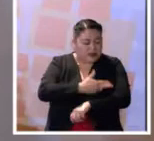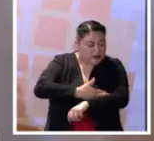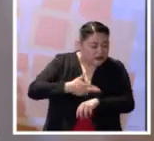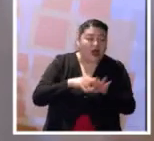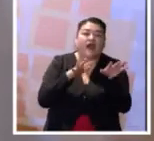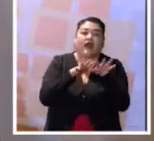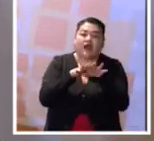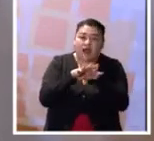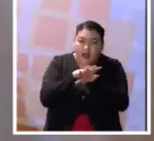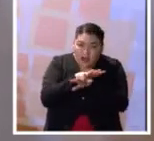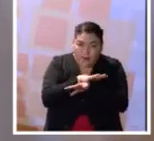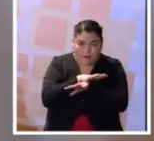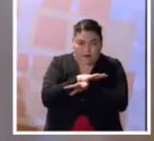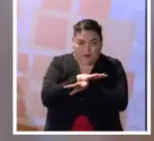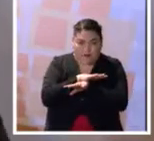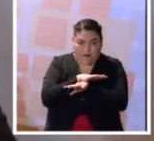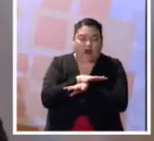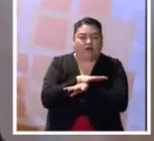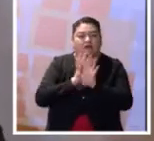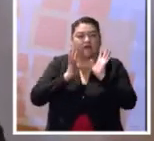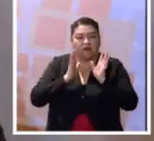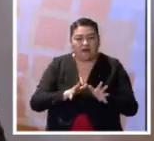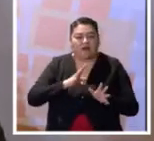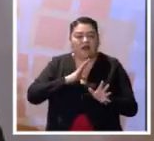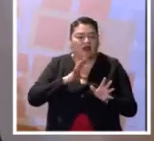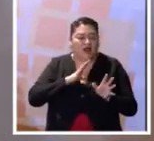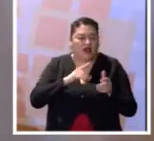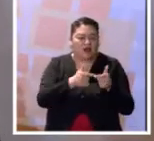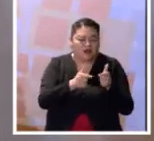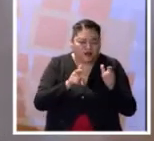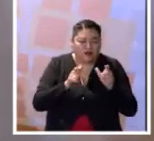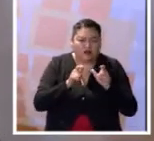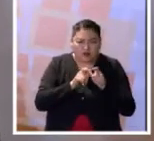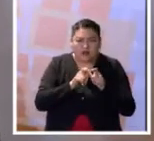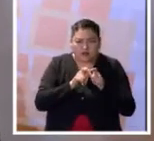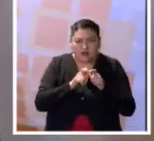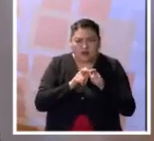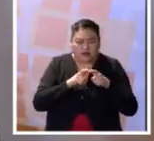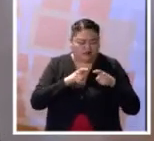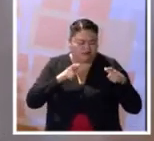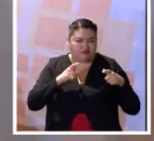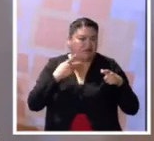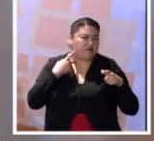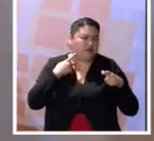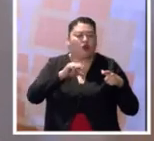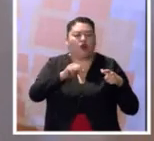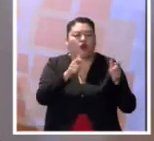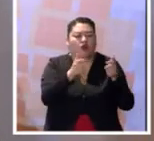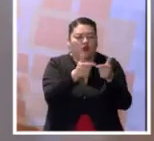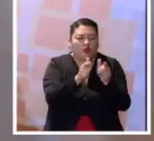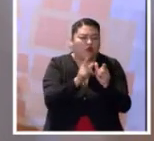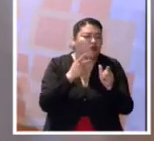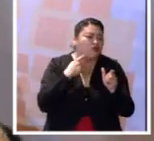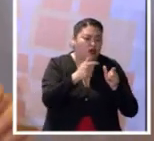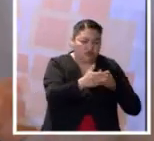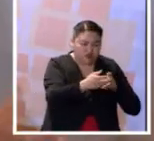ahora se favorece la incorporación de partidos pequeños. Pero vimos en las elecciones que